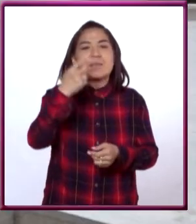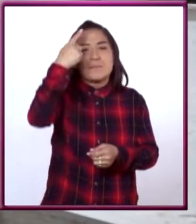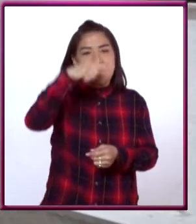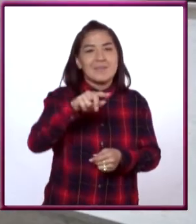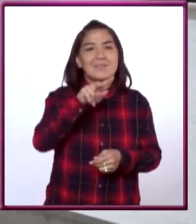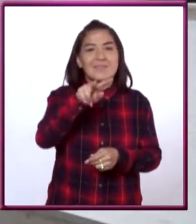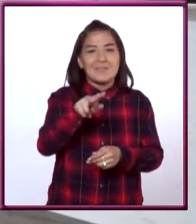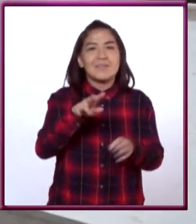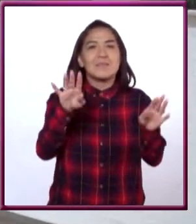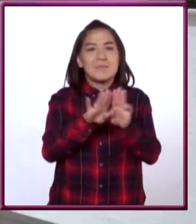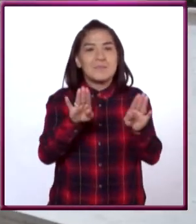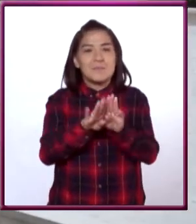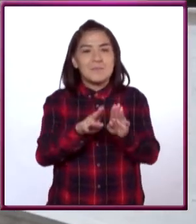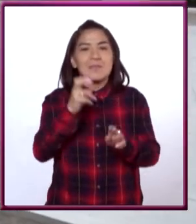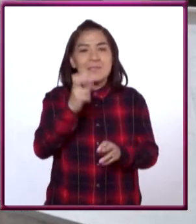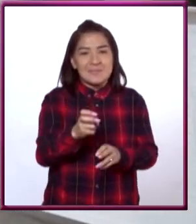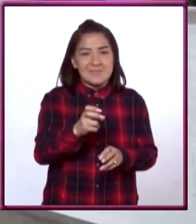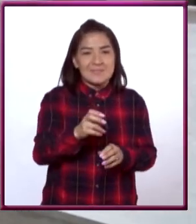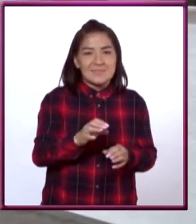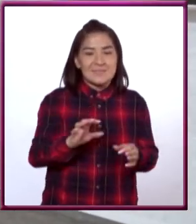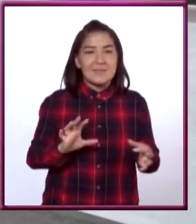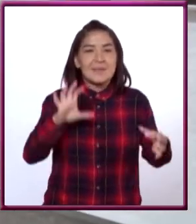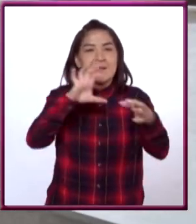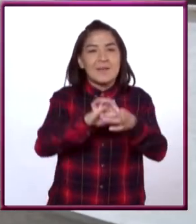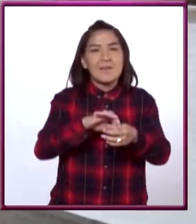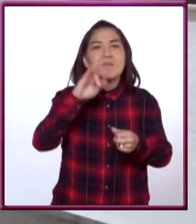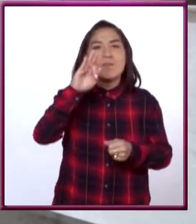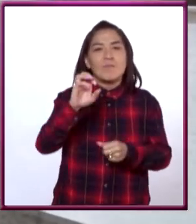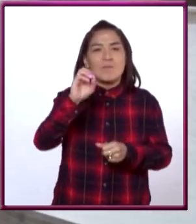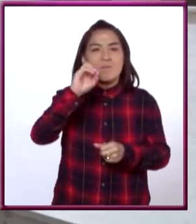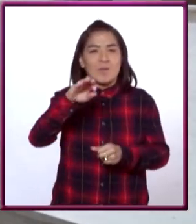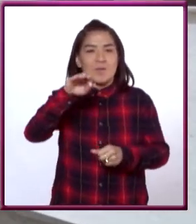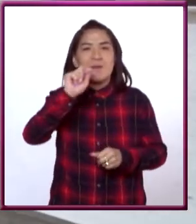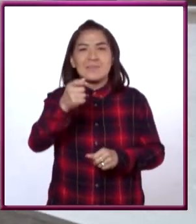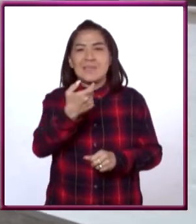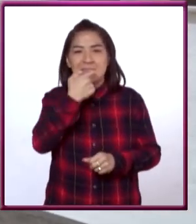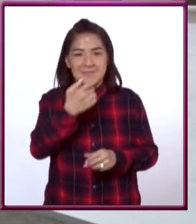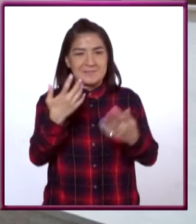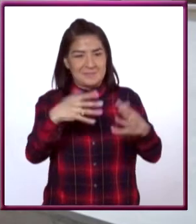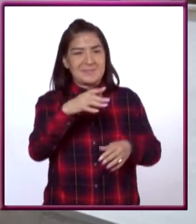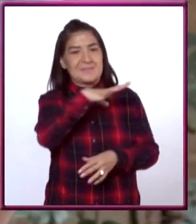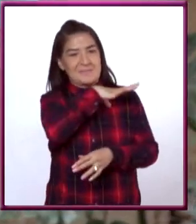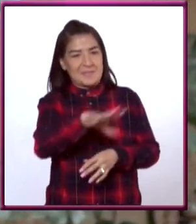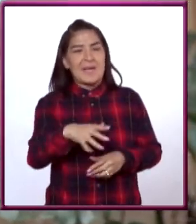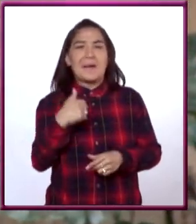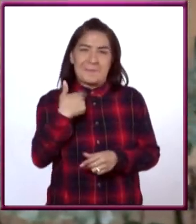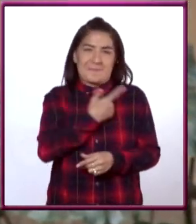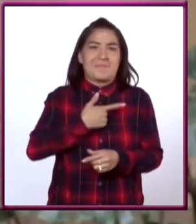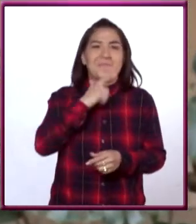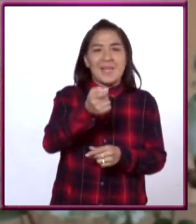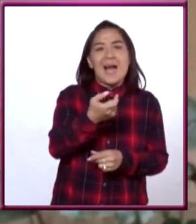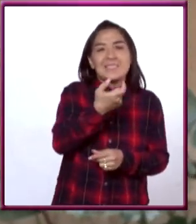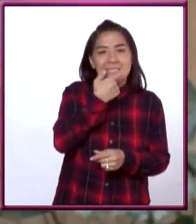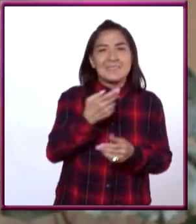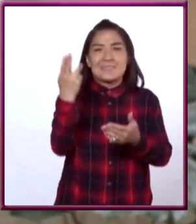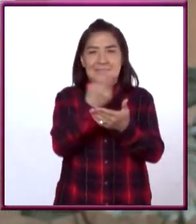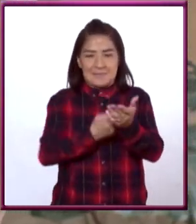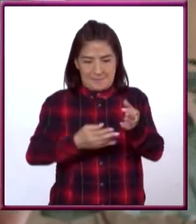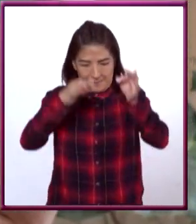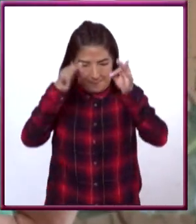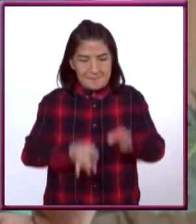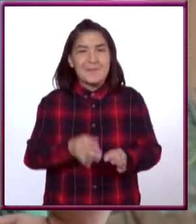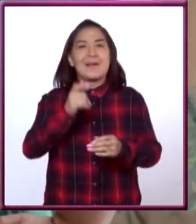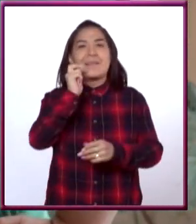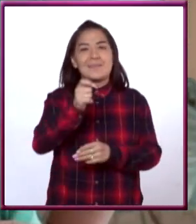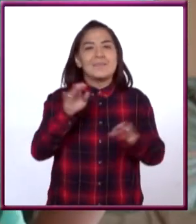sí parezcan jirafas o leones y no bolitas de masa deforme. Ay, hermana, qué bárbara. Bueno, pues me gustan las galletas bien